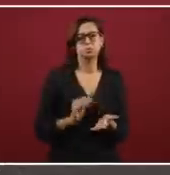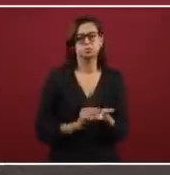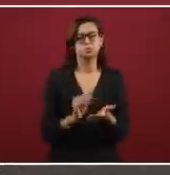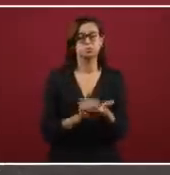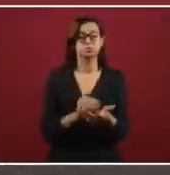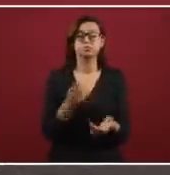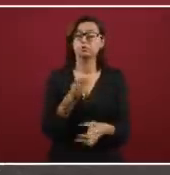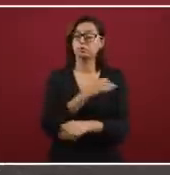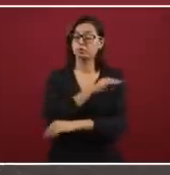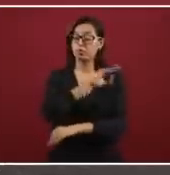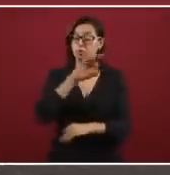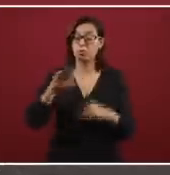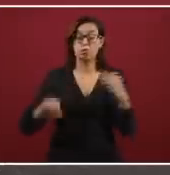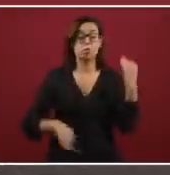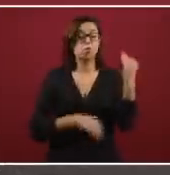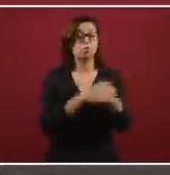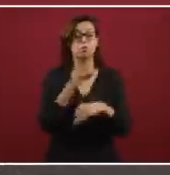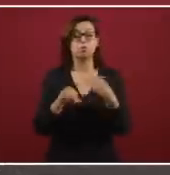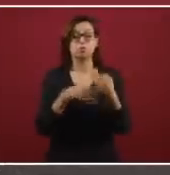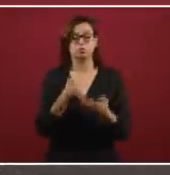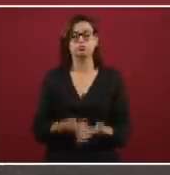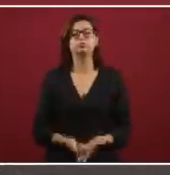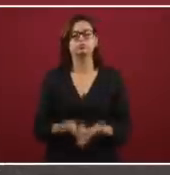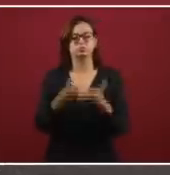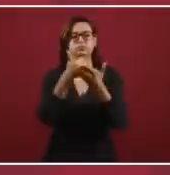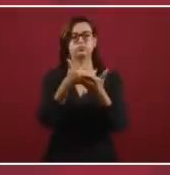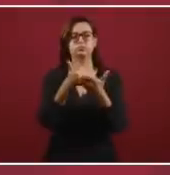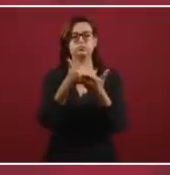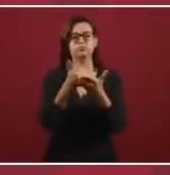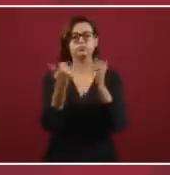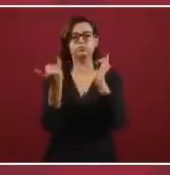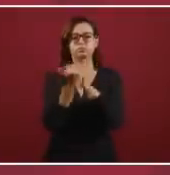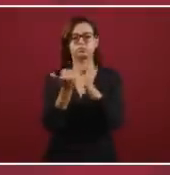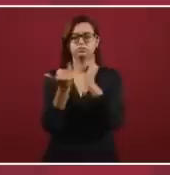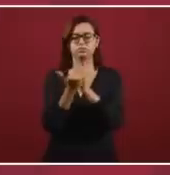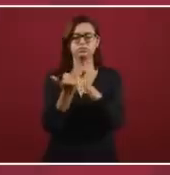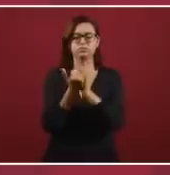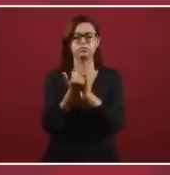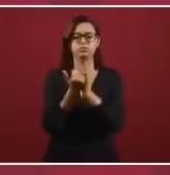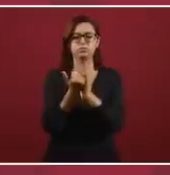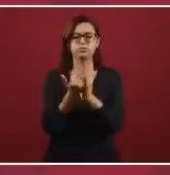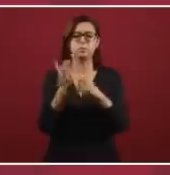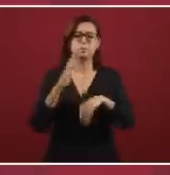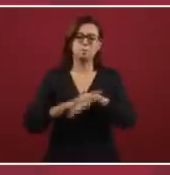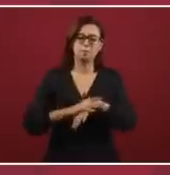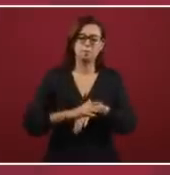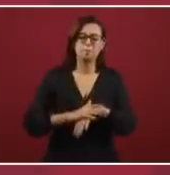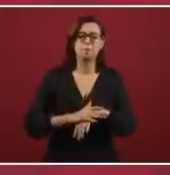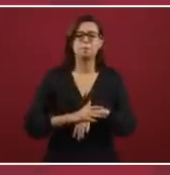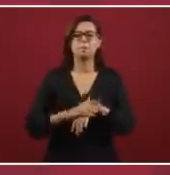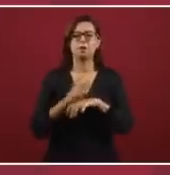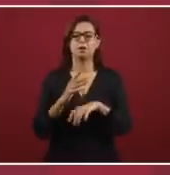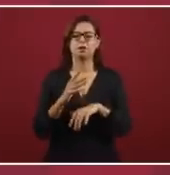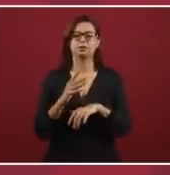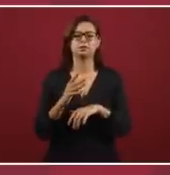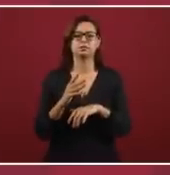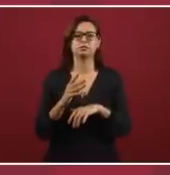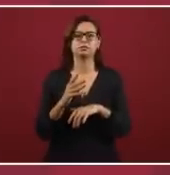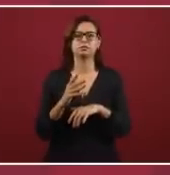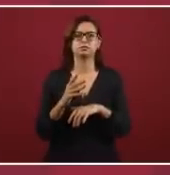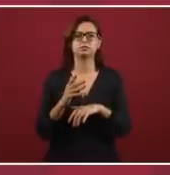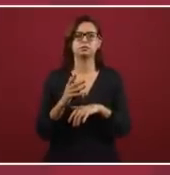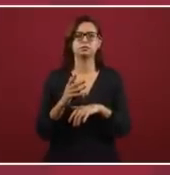nos ayuda mucho también el que se sigan incrementando